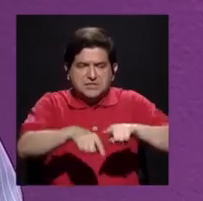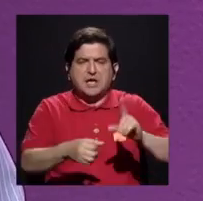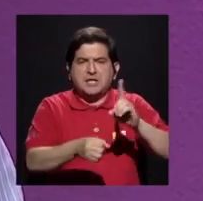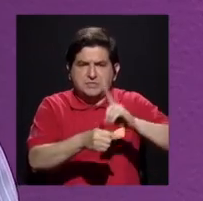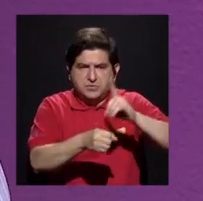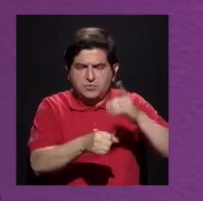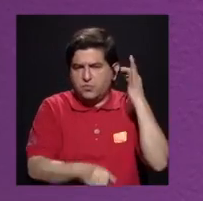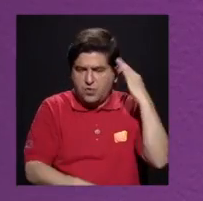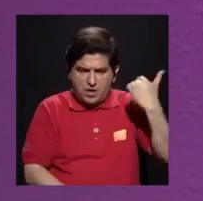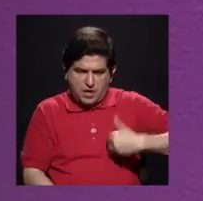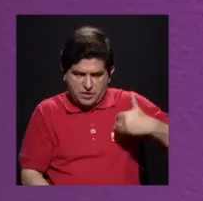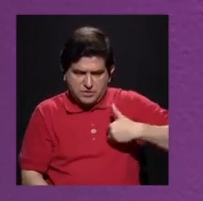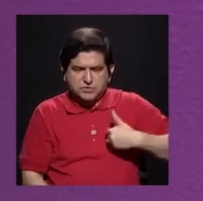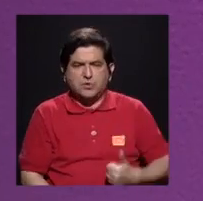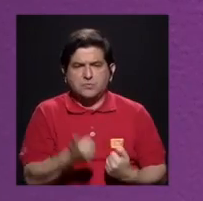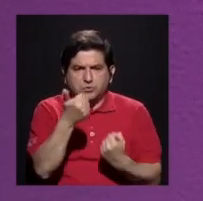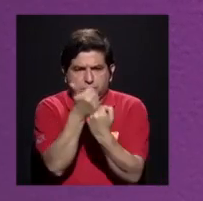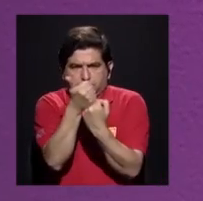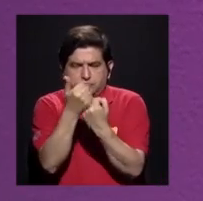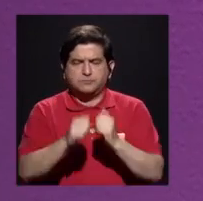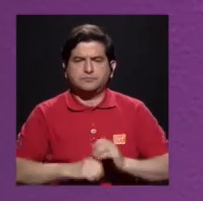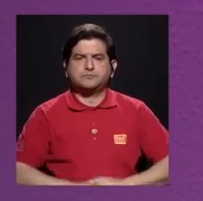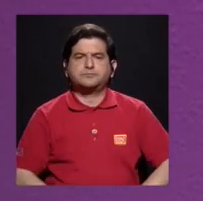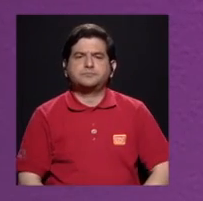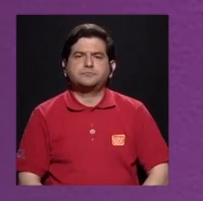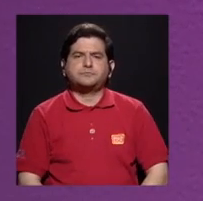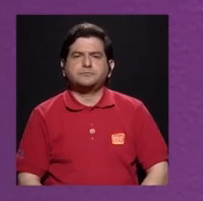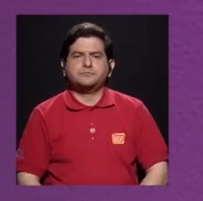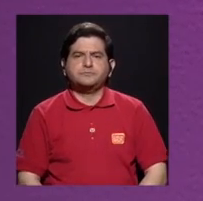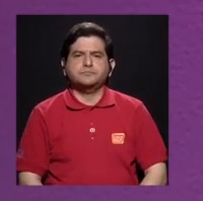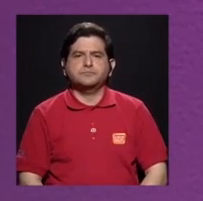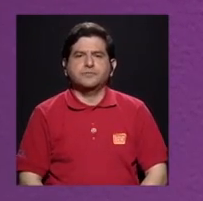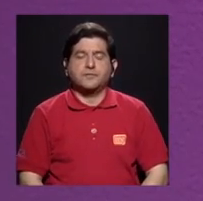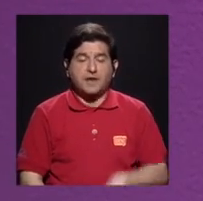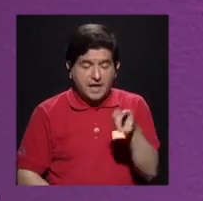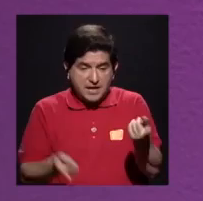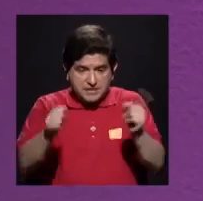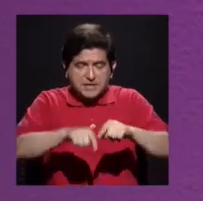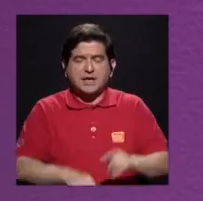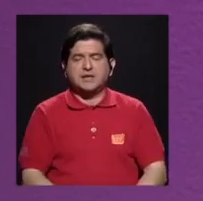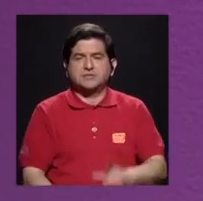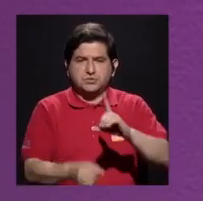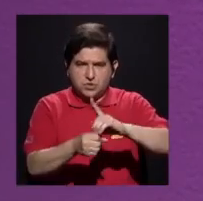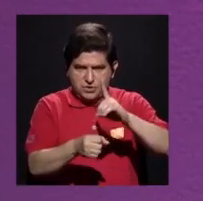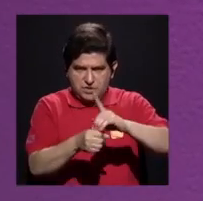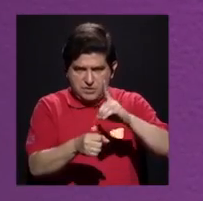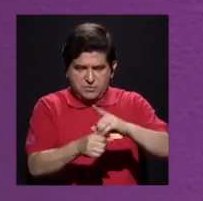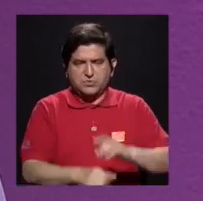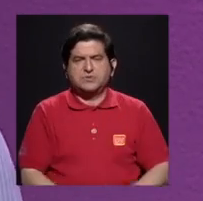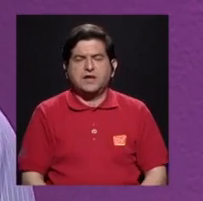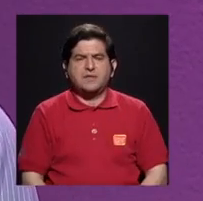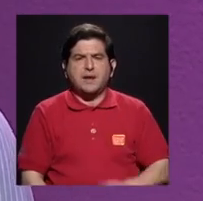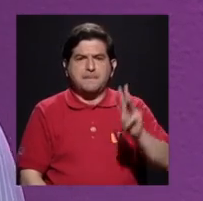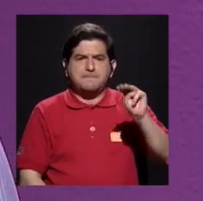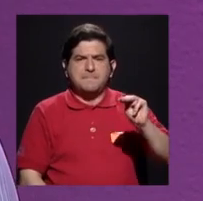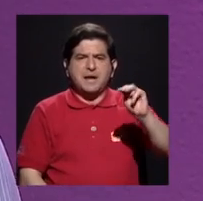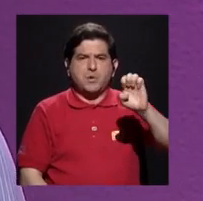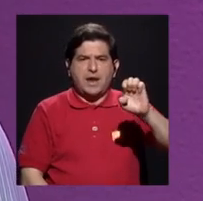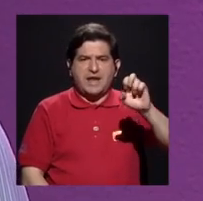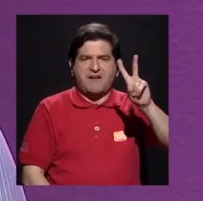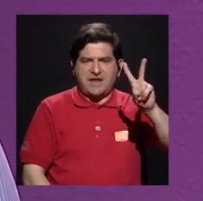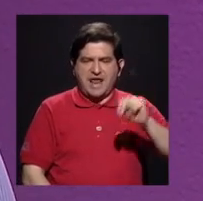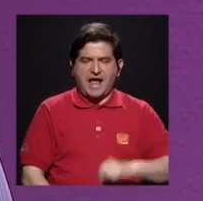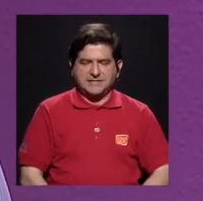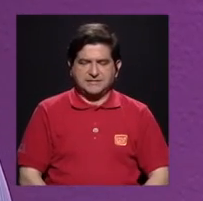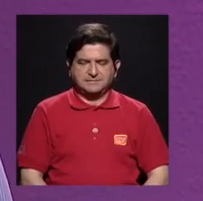pues de cuatro partidos distintos encabezados por la diputada en ese momento en mayo genial venegas